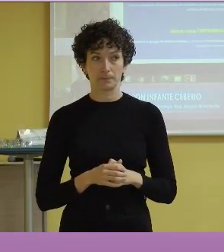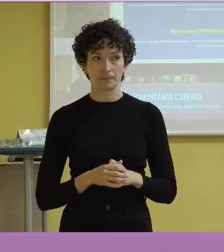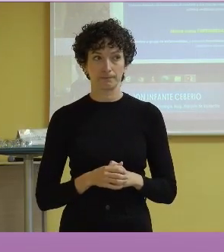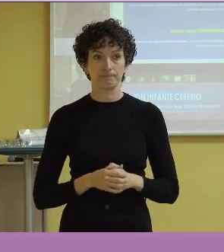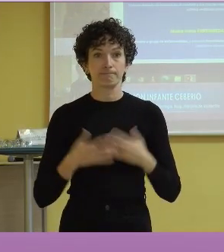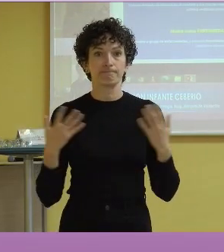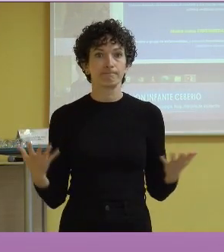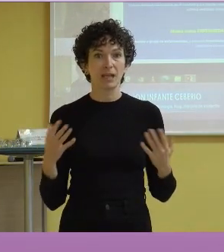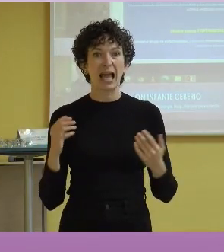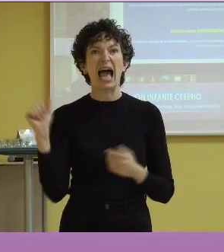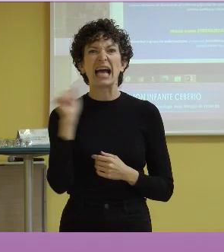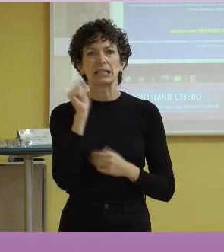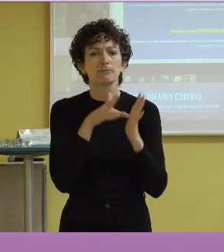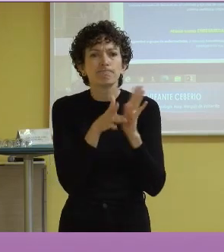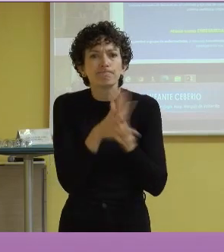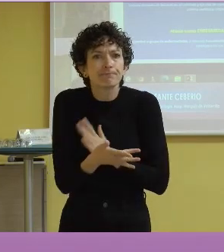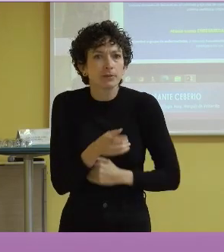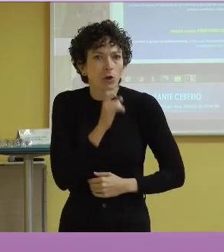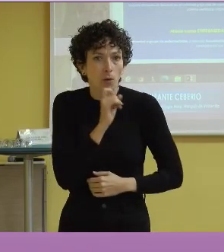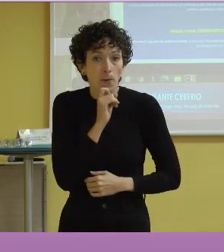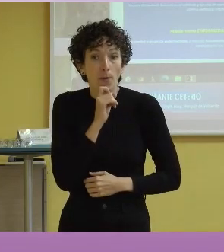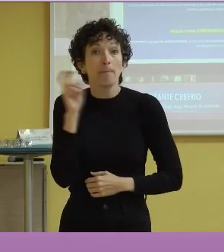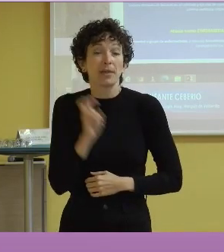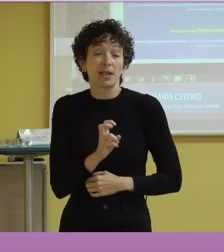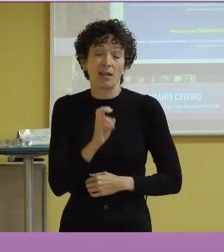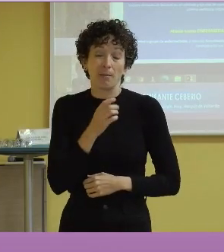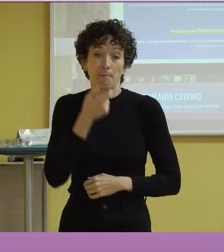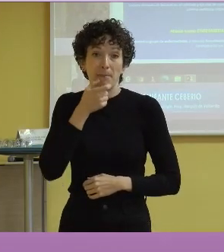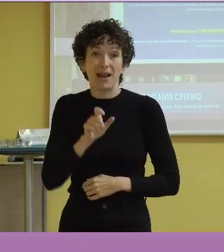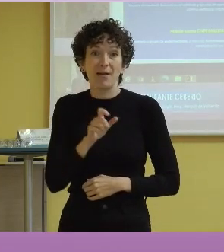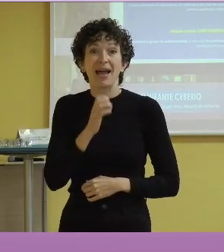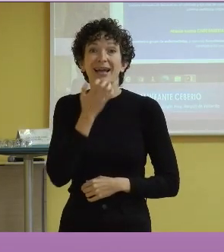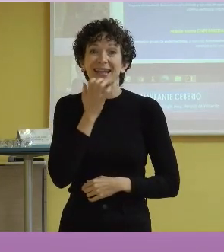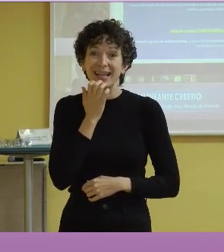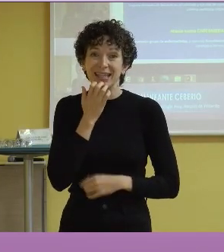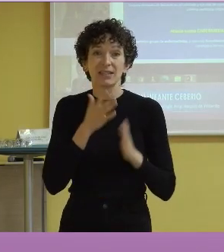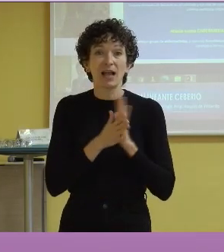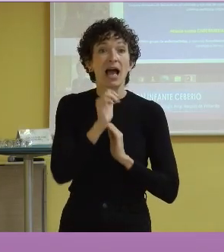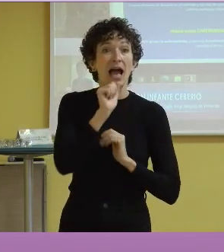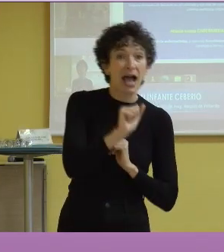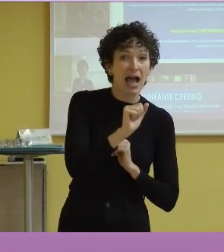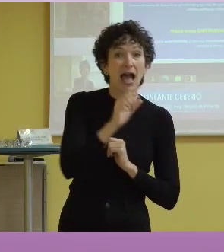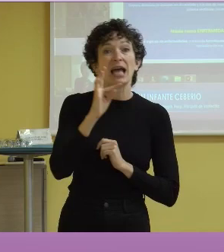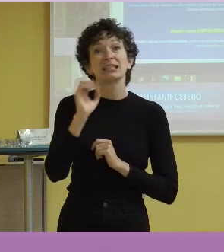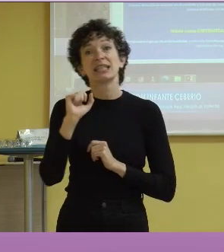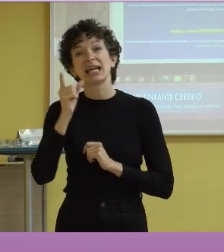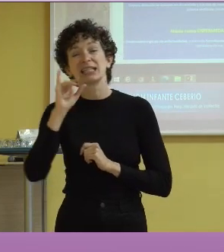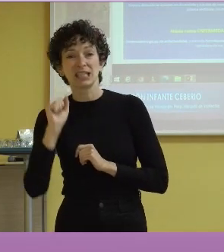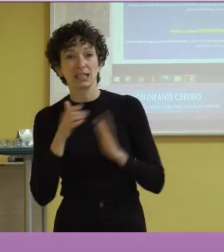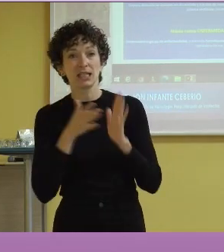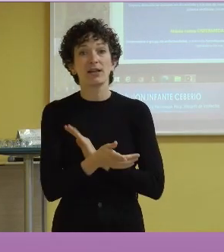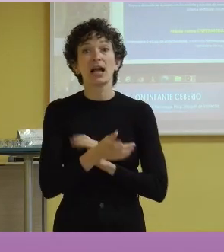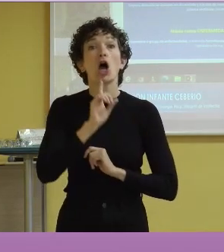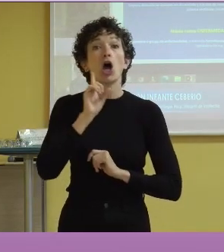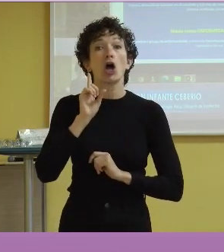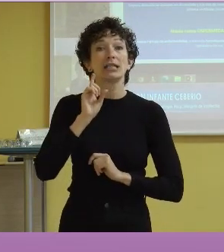¿Cómo definimos ataxia? La palabra ataxia realmente viene del griego y significa ataxia, sin orden. ¿Vale? La palabra ataxia,